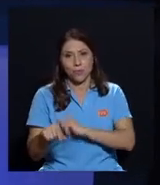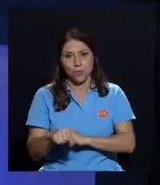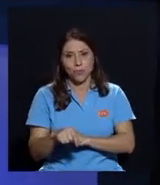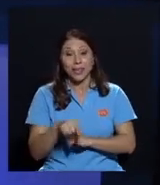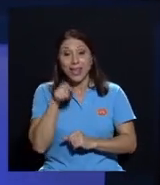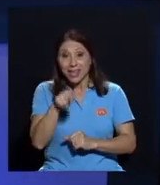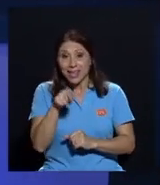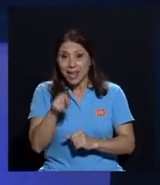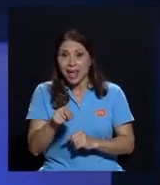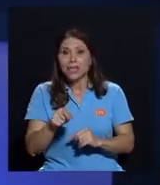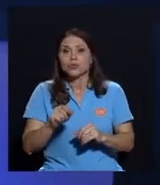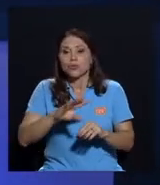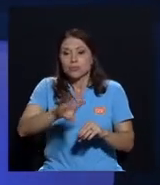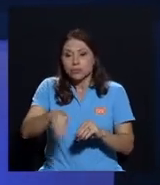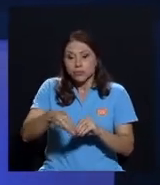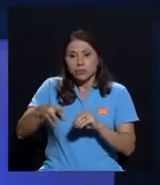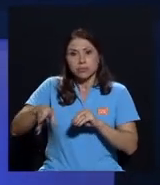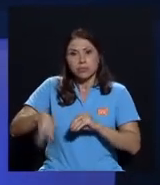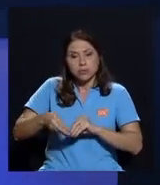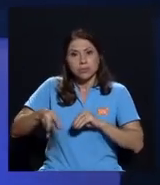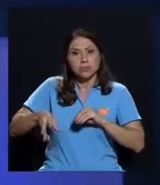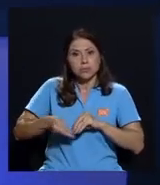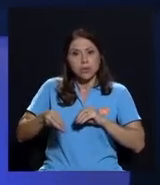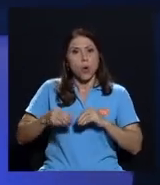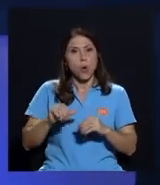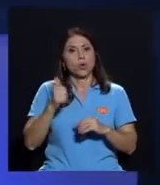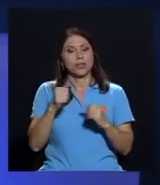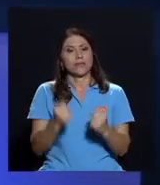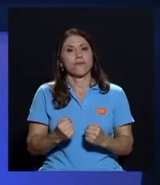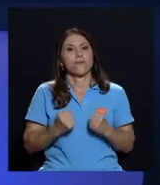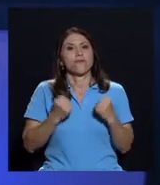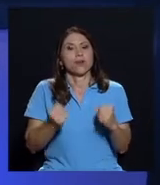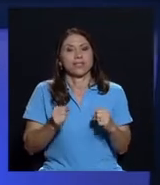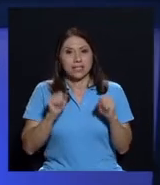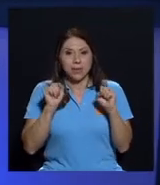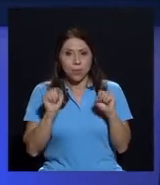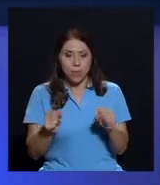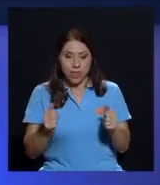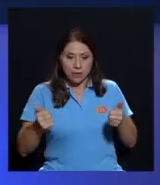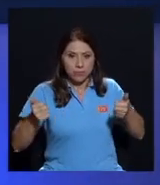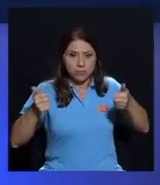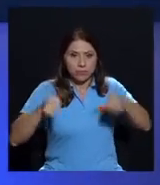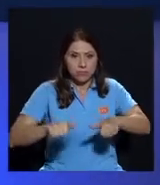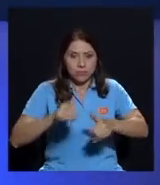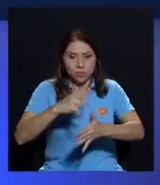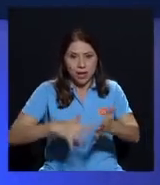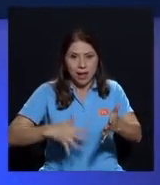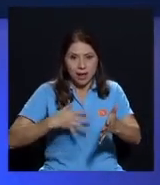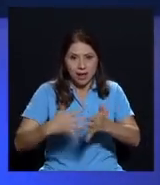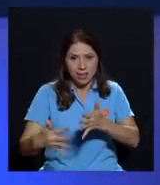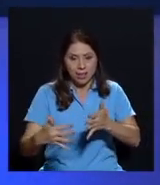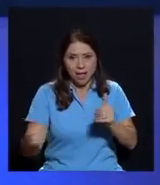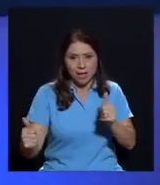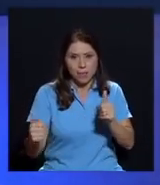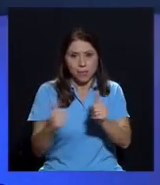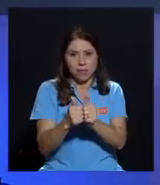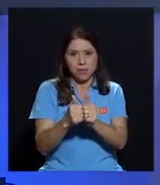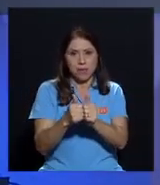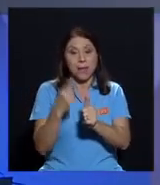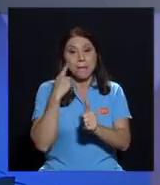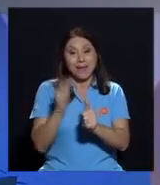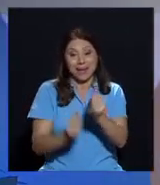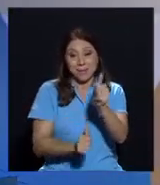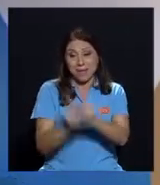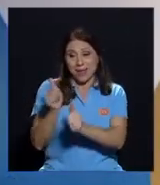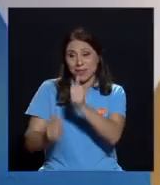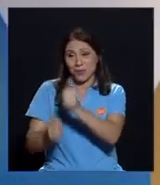sumar otras fuerzas que suscriban esos puntos de acuerdo de una agenda en conjunto para sumar las mayorías